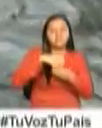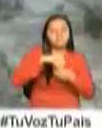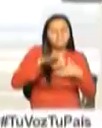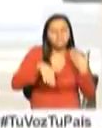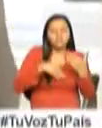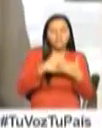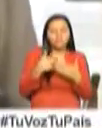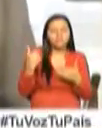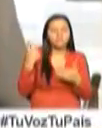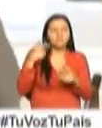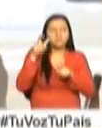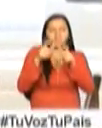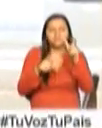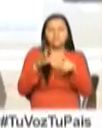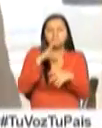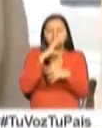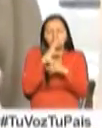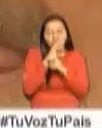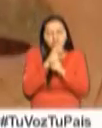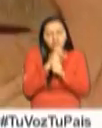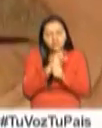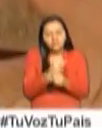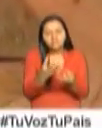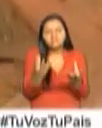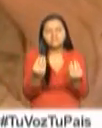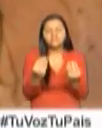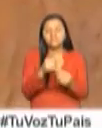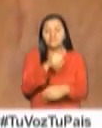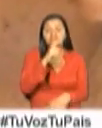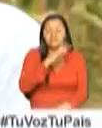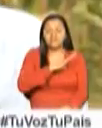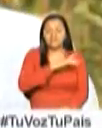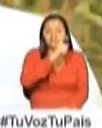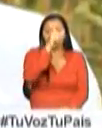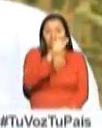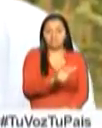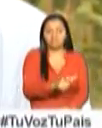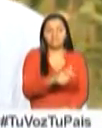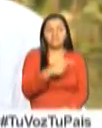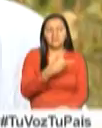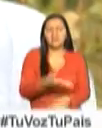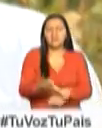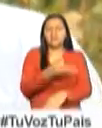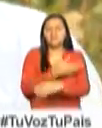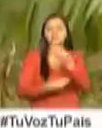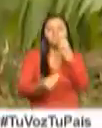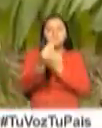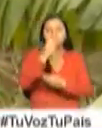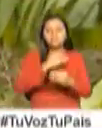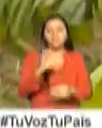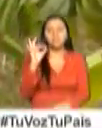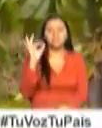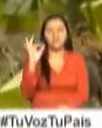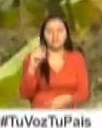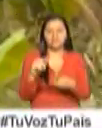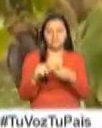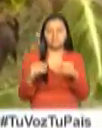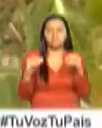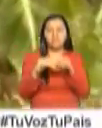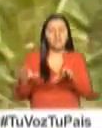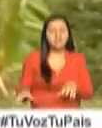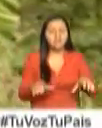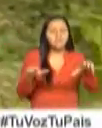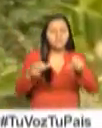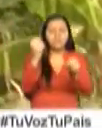por albergar habitantes de larga vida. Clodoveo Cayagua cuenta que una alimentación sana y la constante